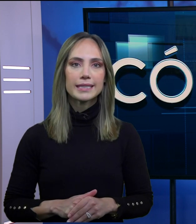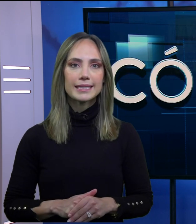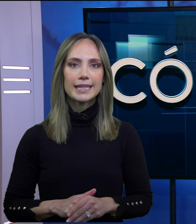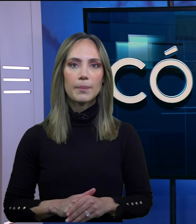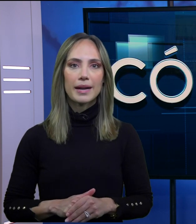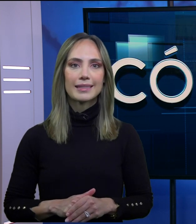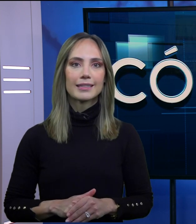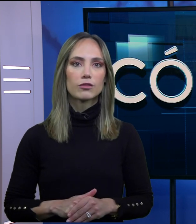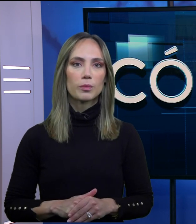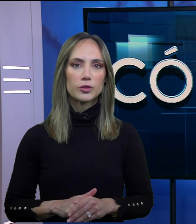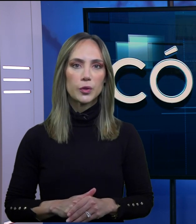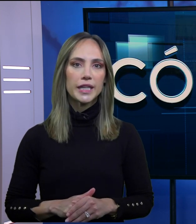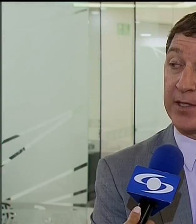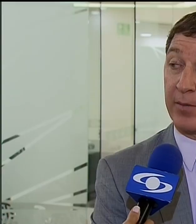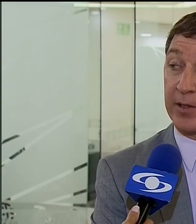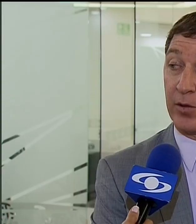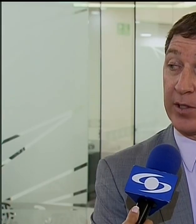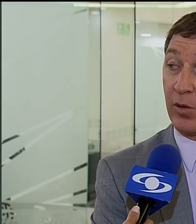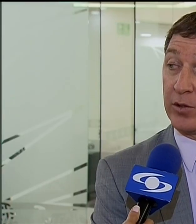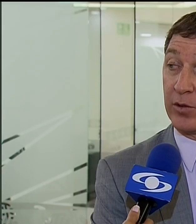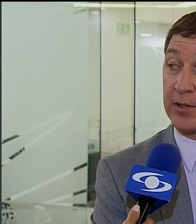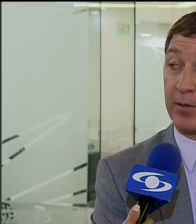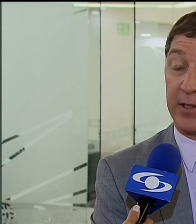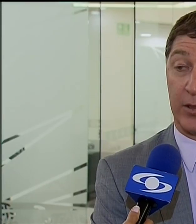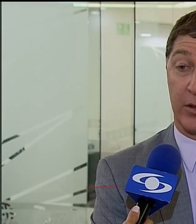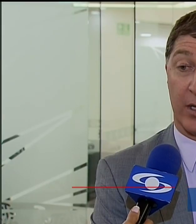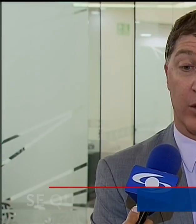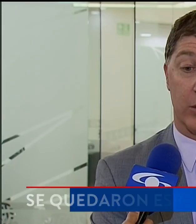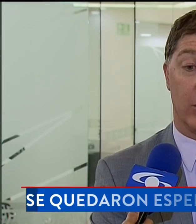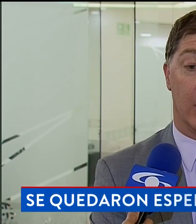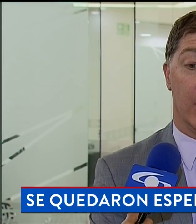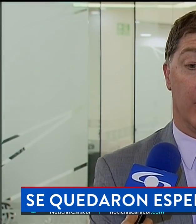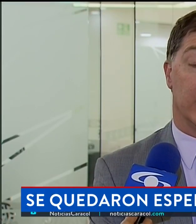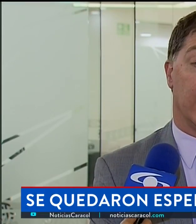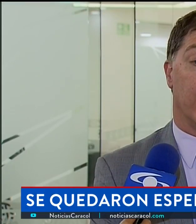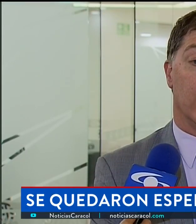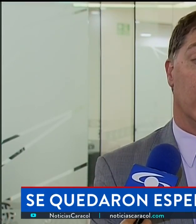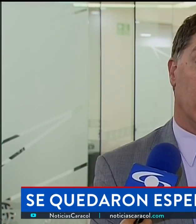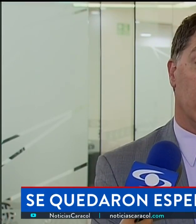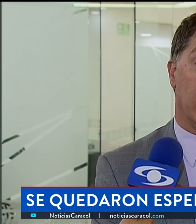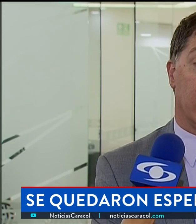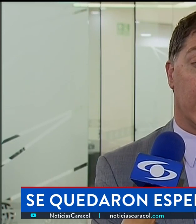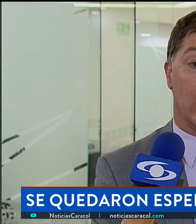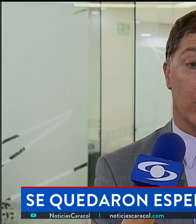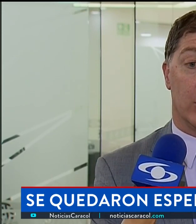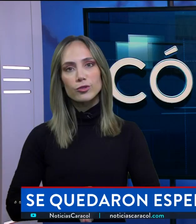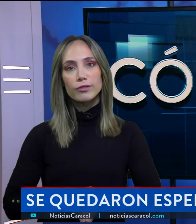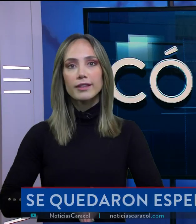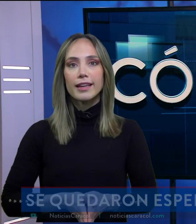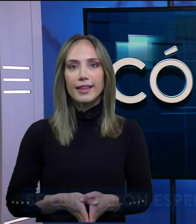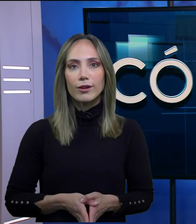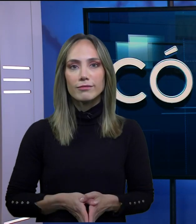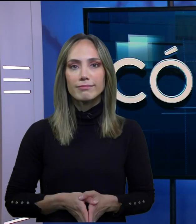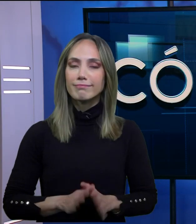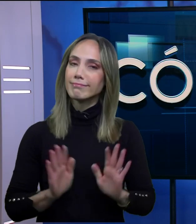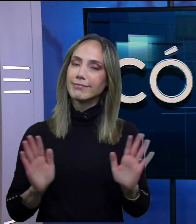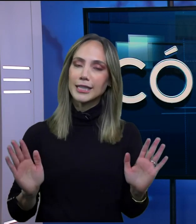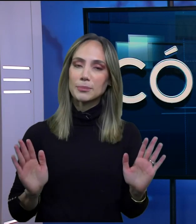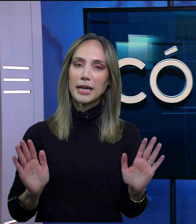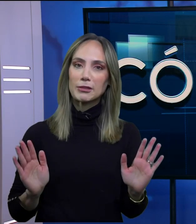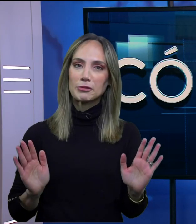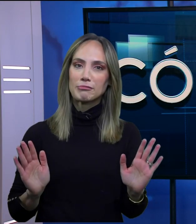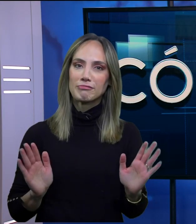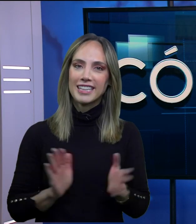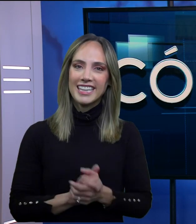consejero presidencial para la transformación digital y exgerente de la empresa de teléfonos de Bogotá, Saúl Catán. Ellos quedaron